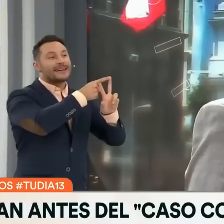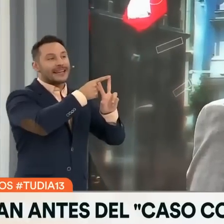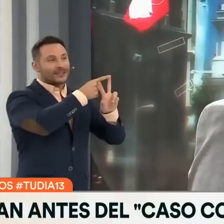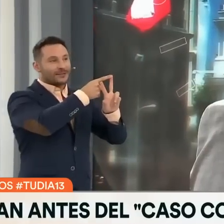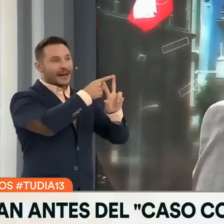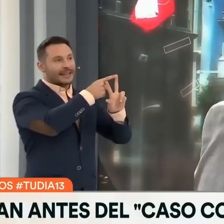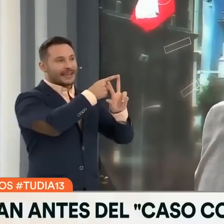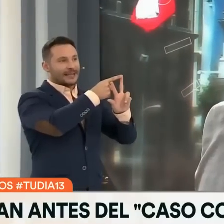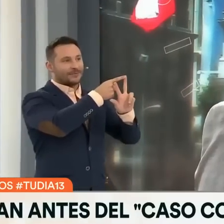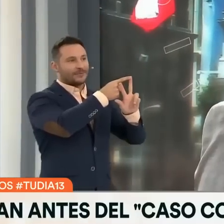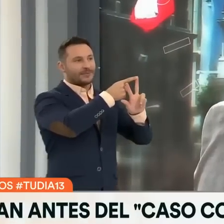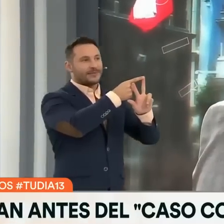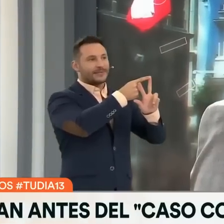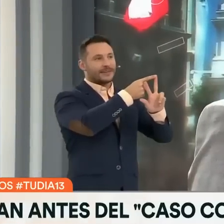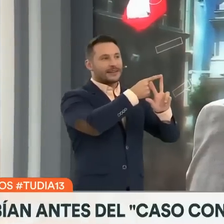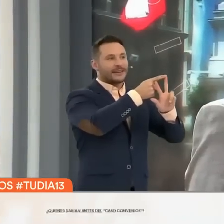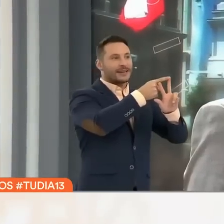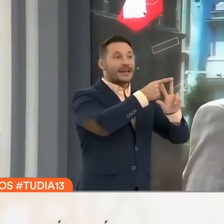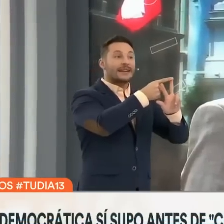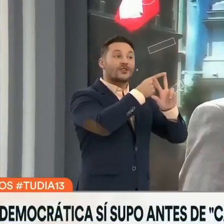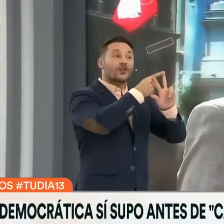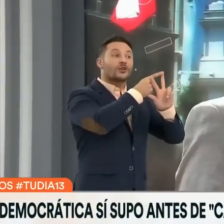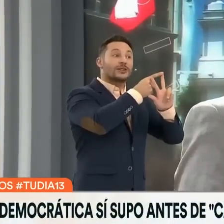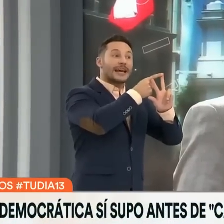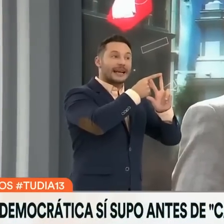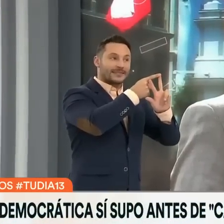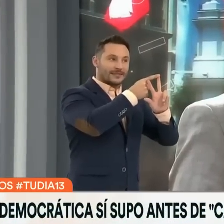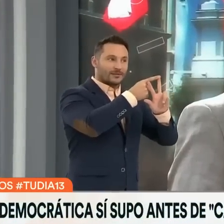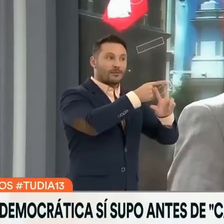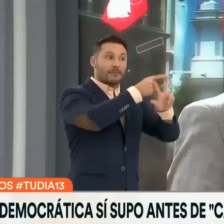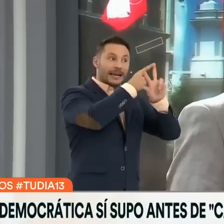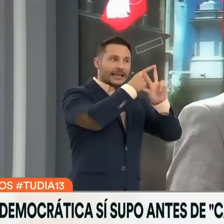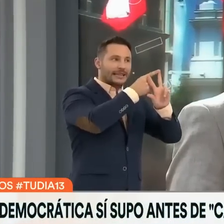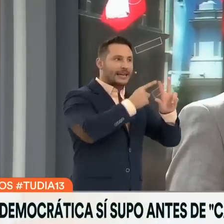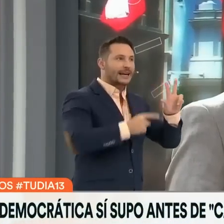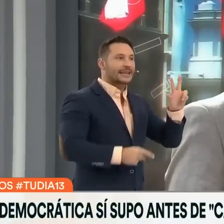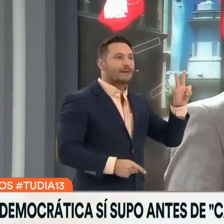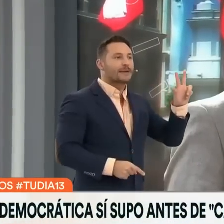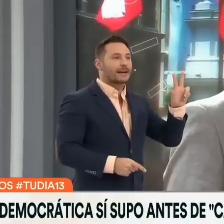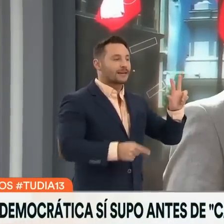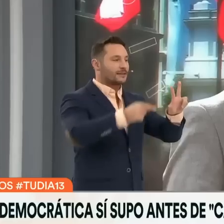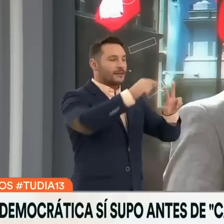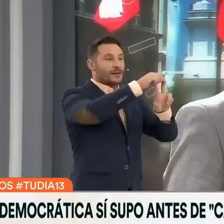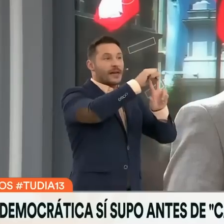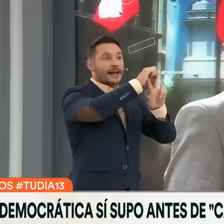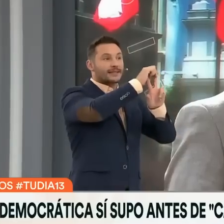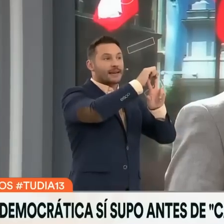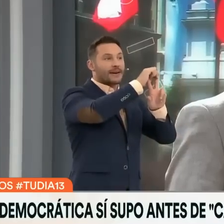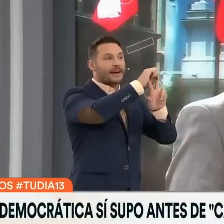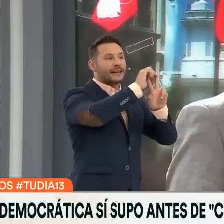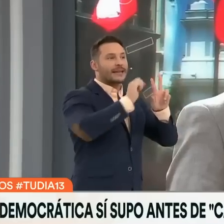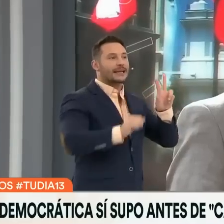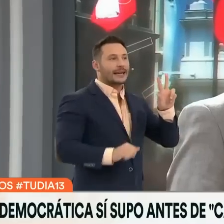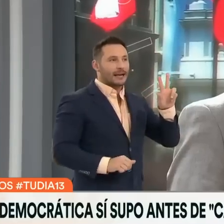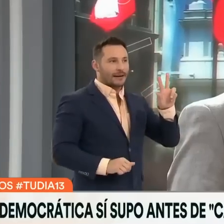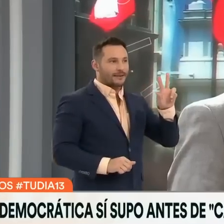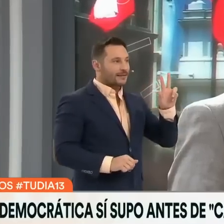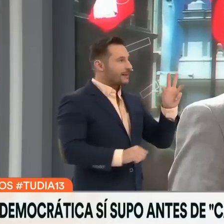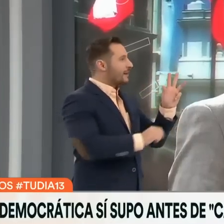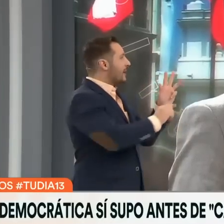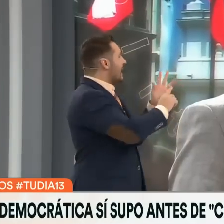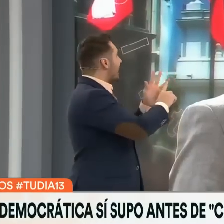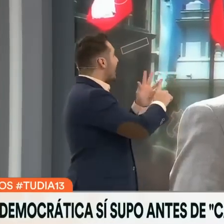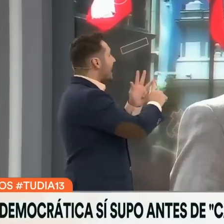de Vivienda Antofagasta, el señor Contreras, militante de RD también, ex jefe de gabinete de Catalina